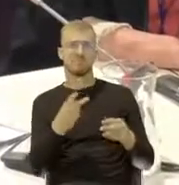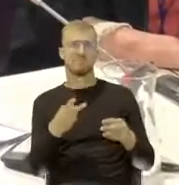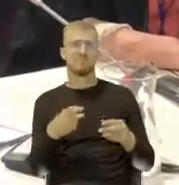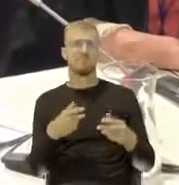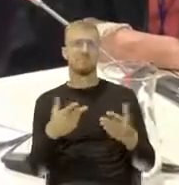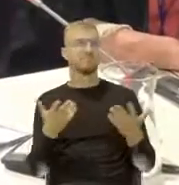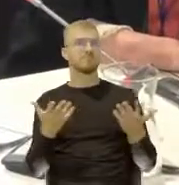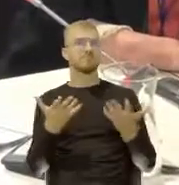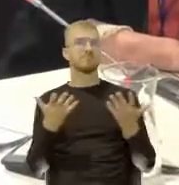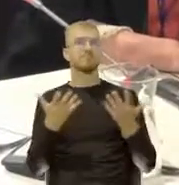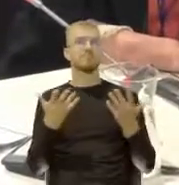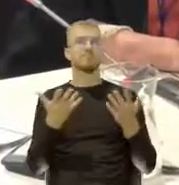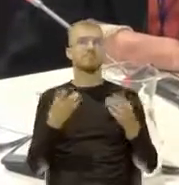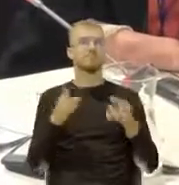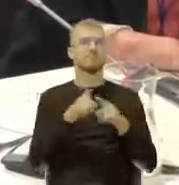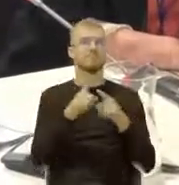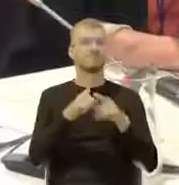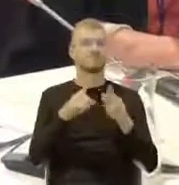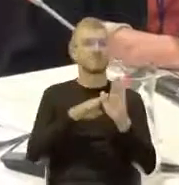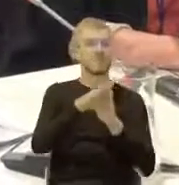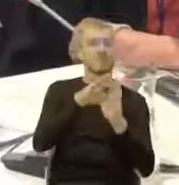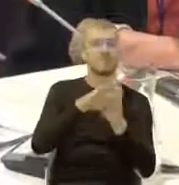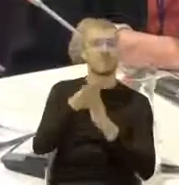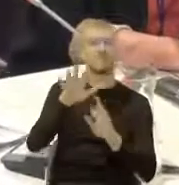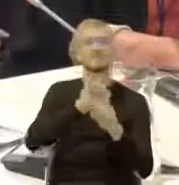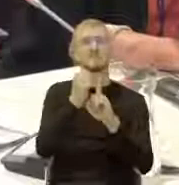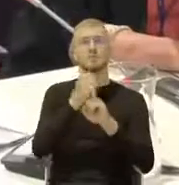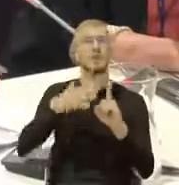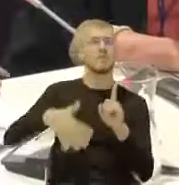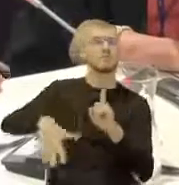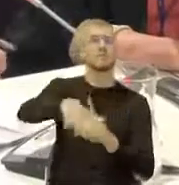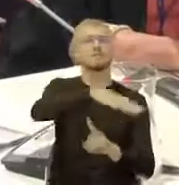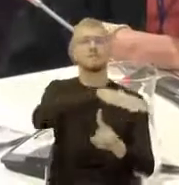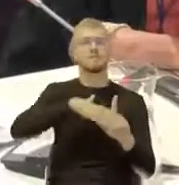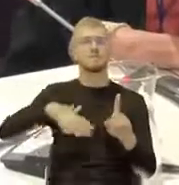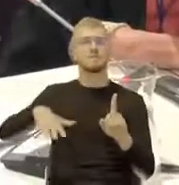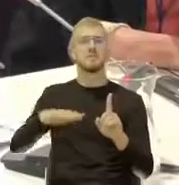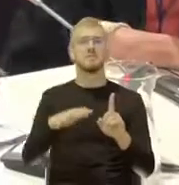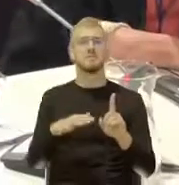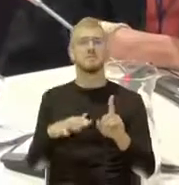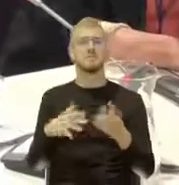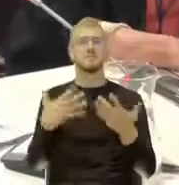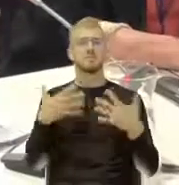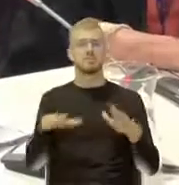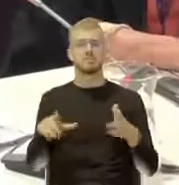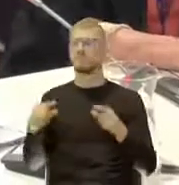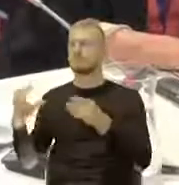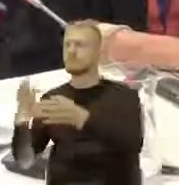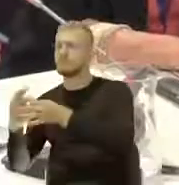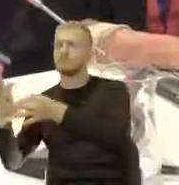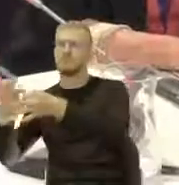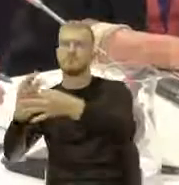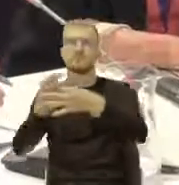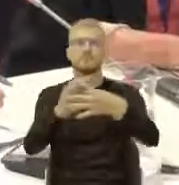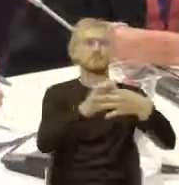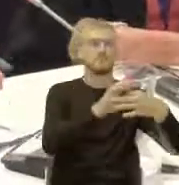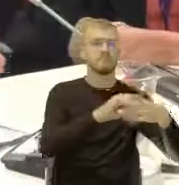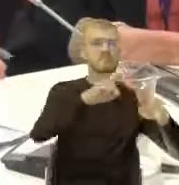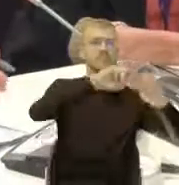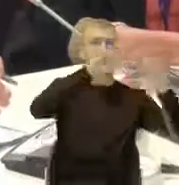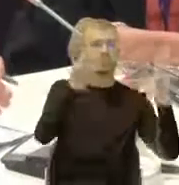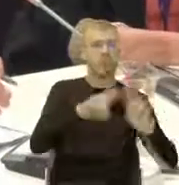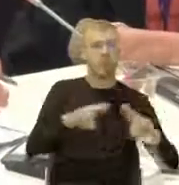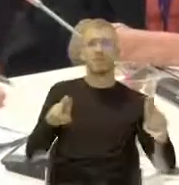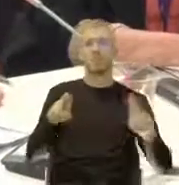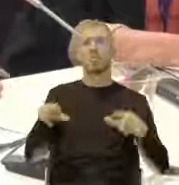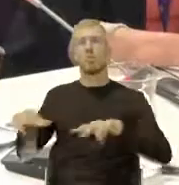creo que a través de la ONU también debemos poner algo fundamental que es la información. Nosotros tenemos que fortalecer la